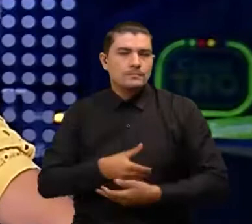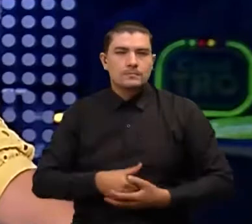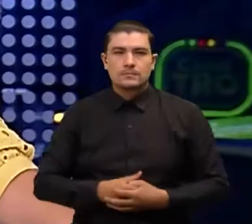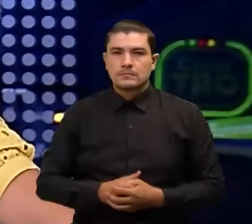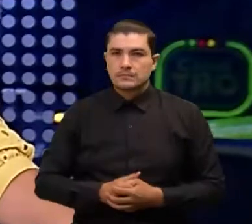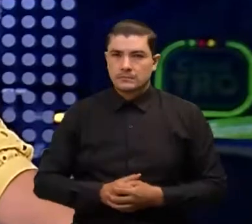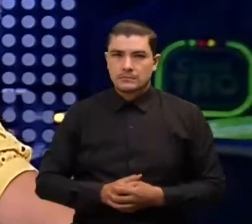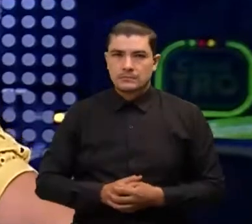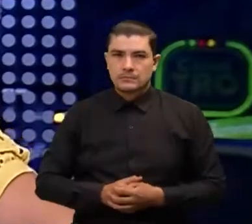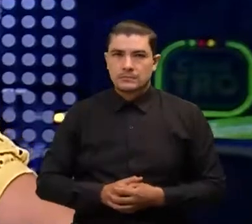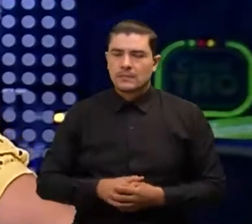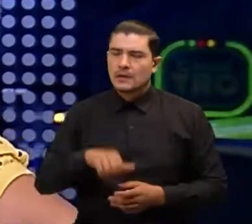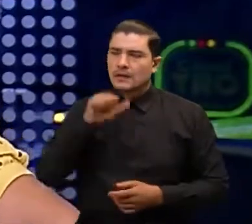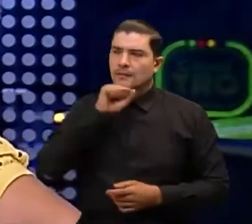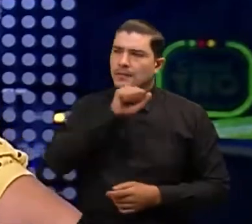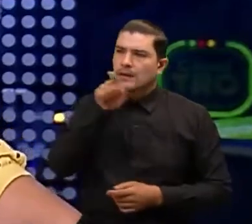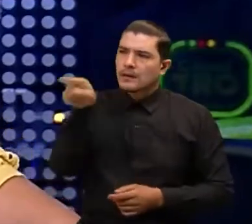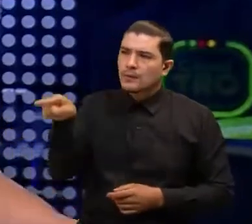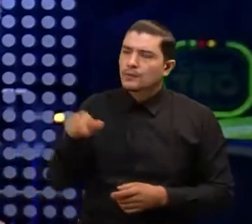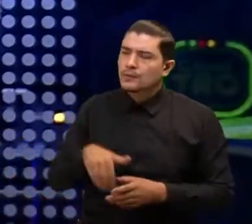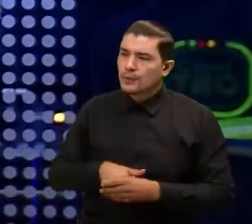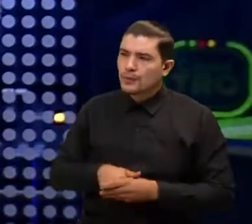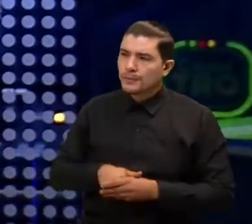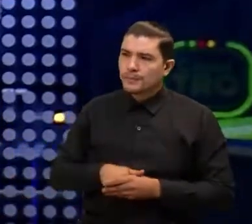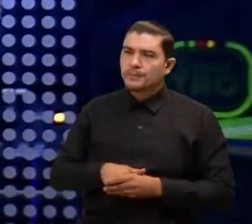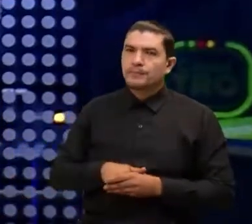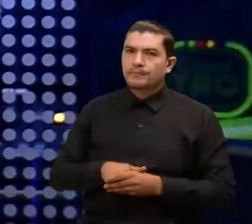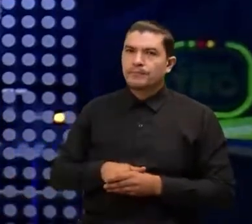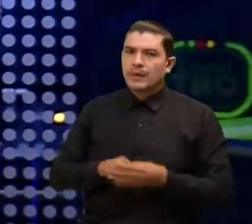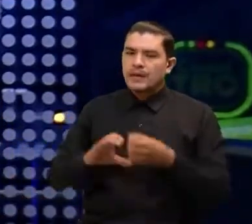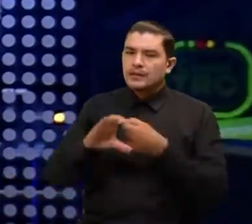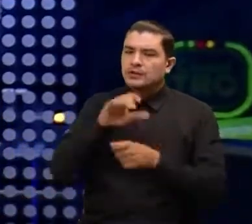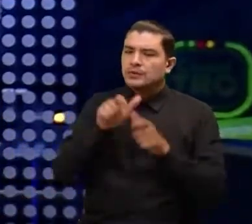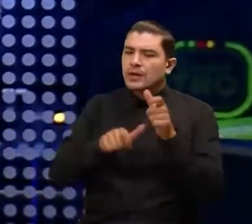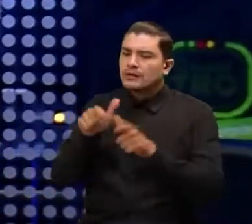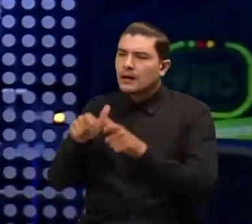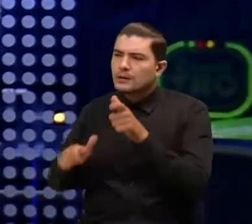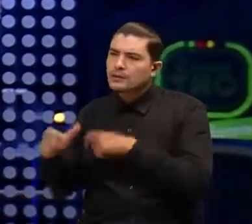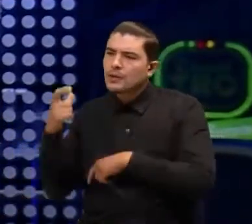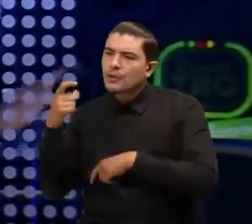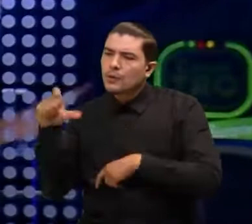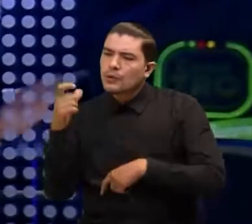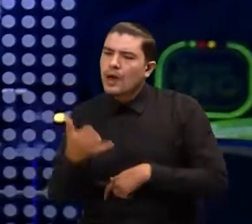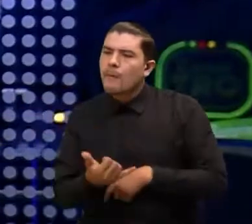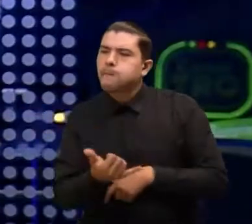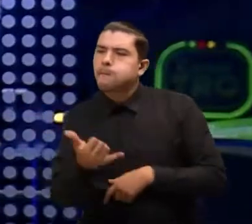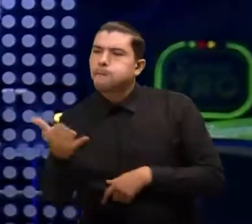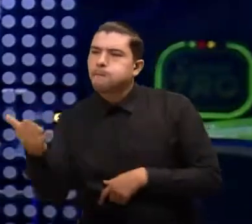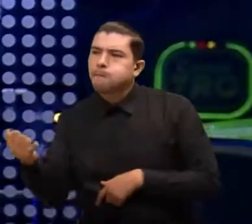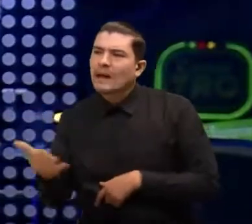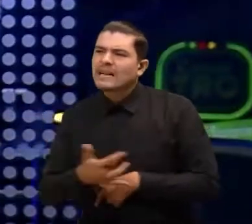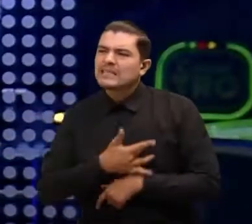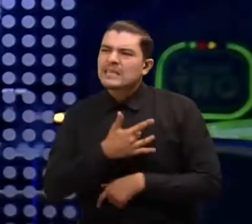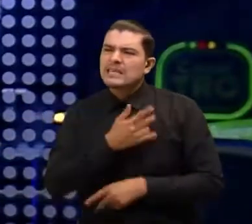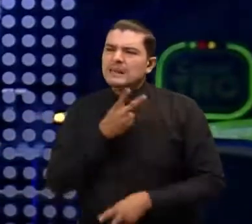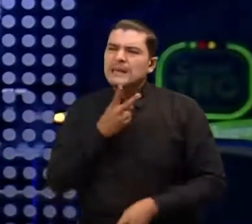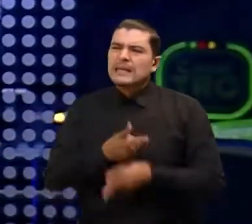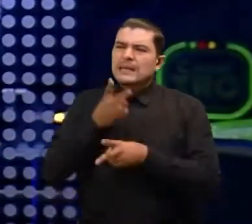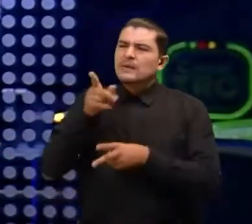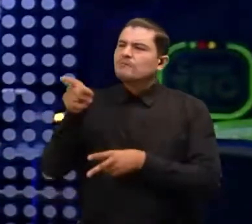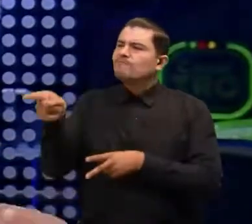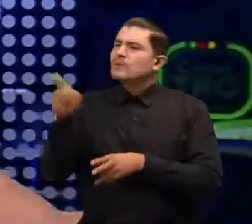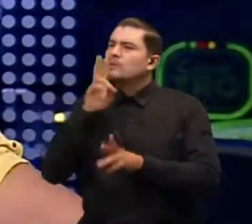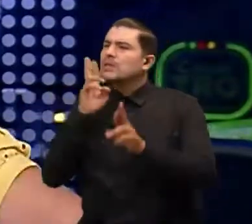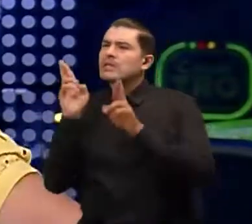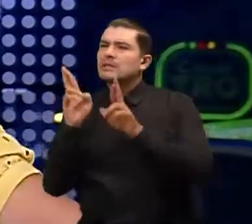Ahora bien, general, ¿qué decirle a los cucuteños que están en la calle frente a la percepción que tienen en materia de inseguridad dado los